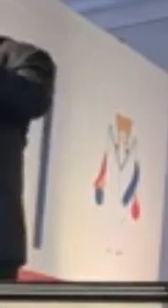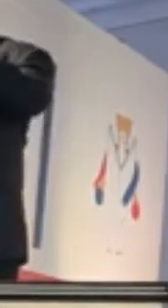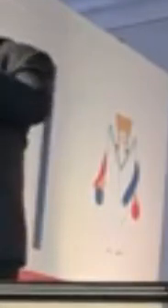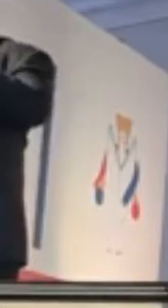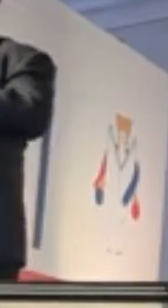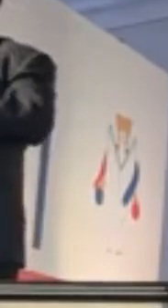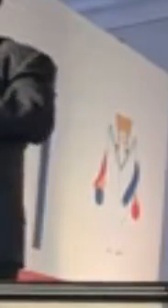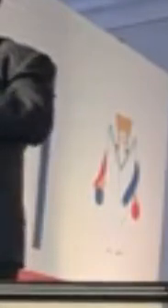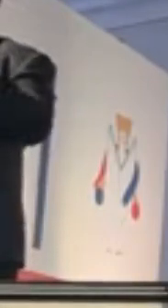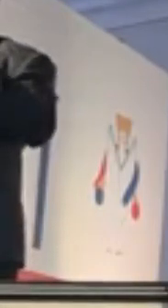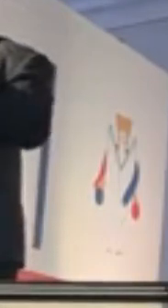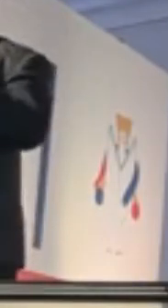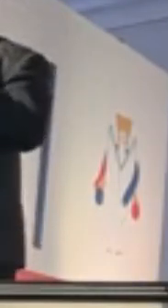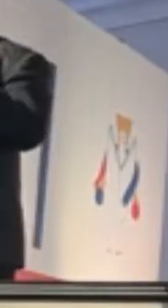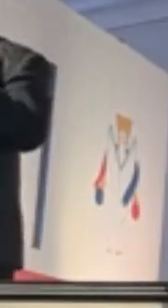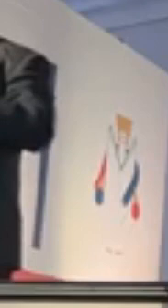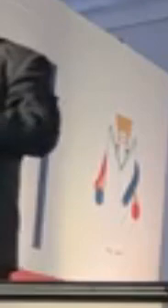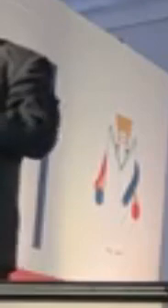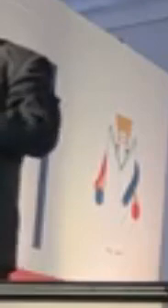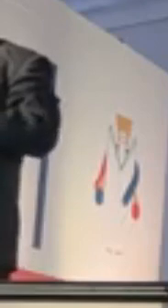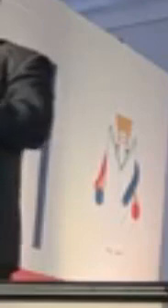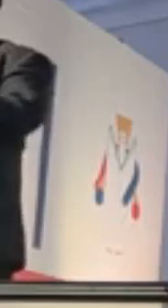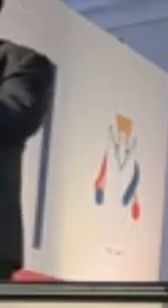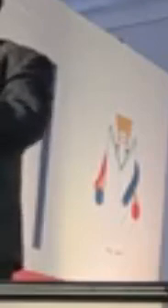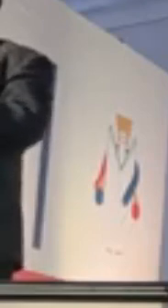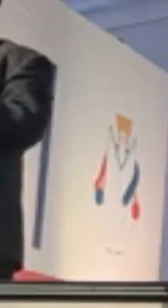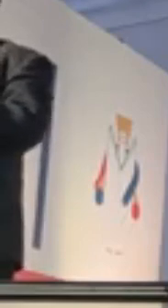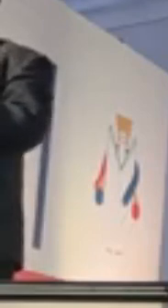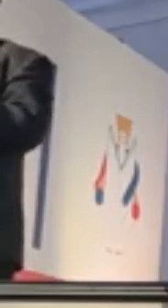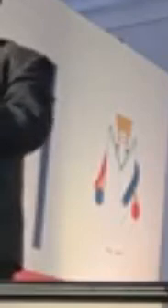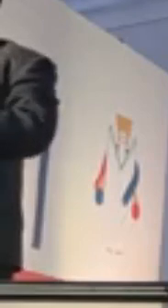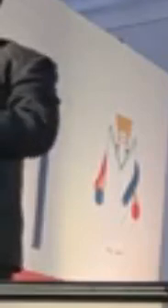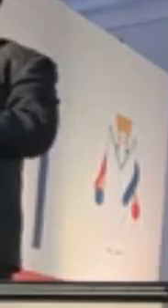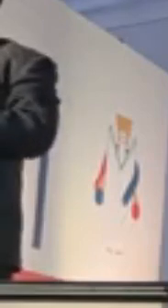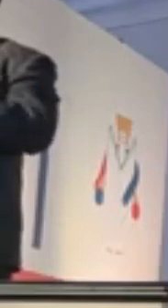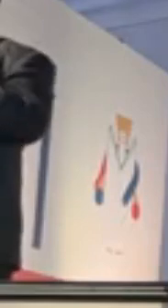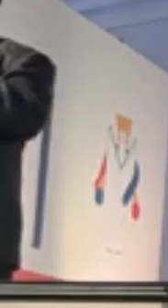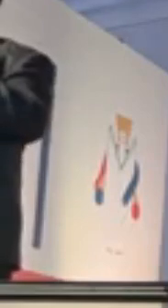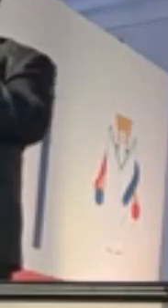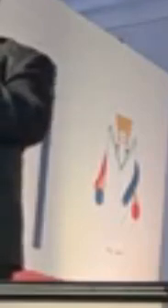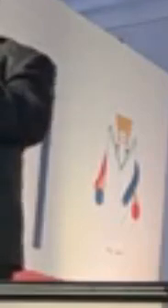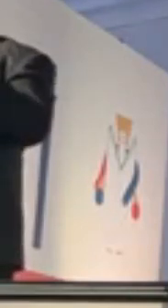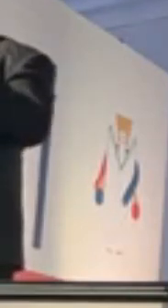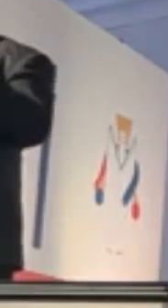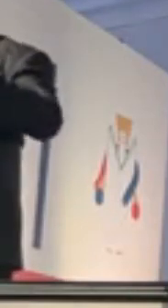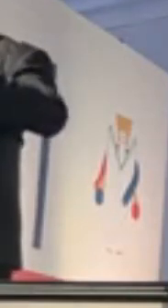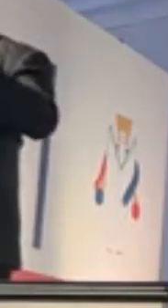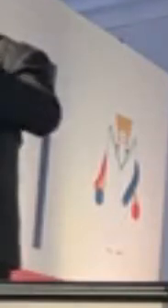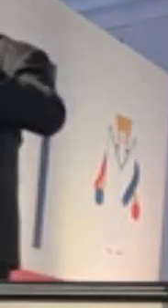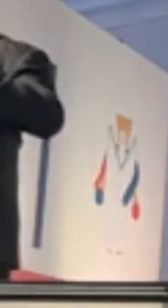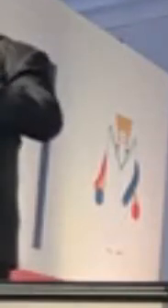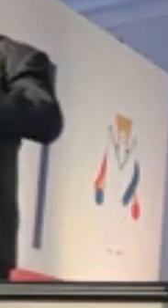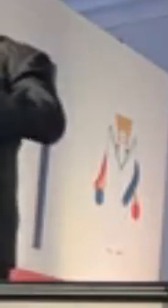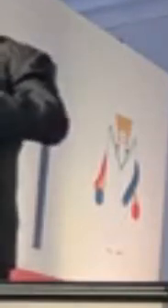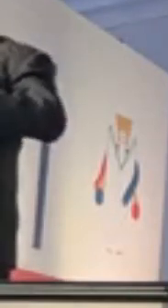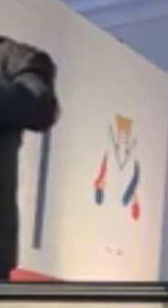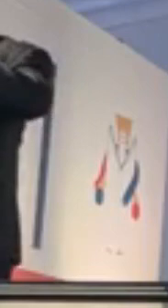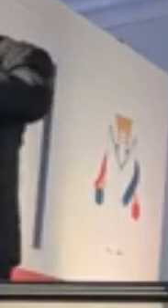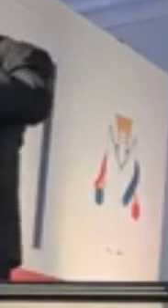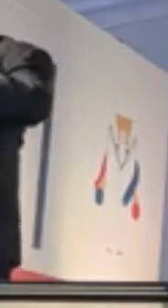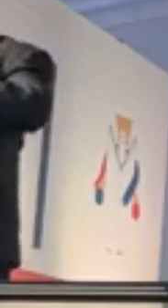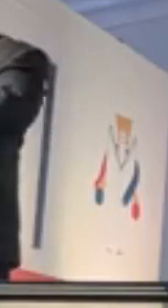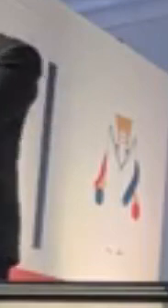que tenemos que entender de por qué se aplica esta guerra judicial, sobre todo en la región de América Latina y el